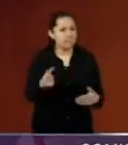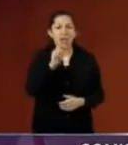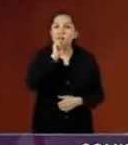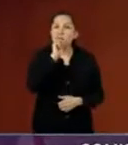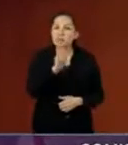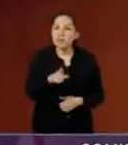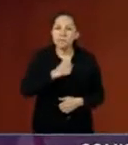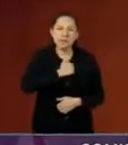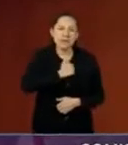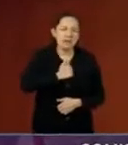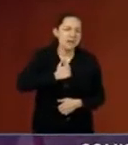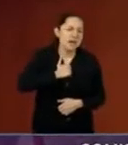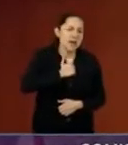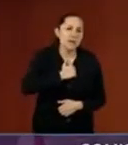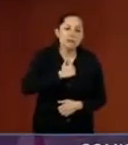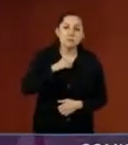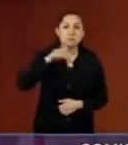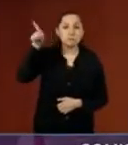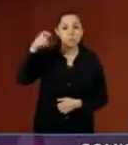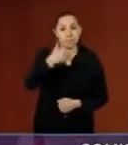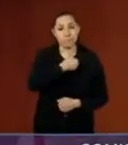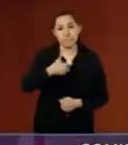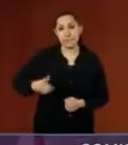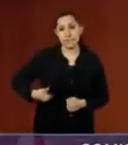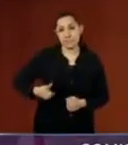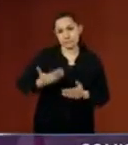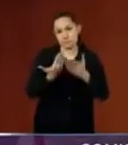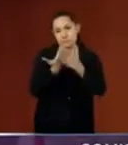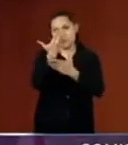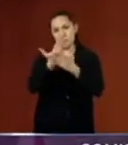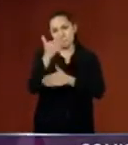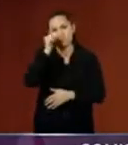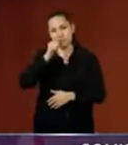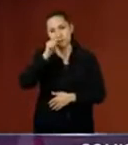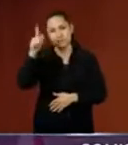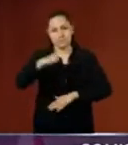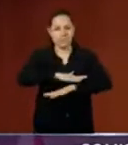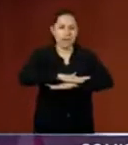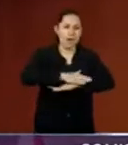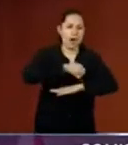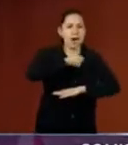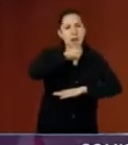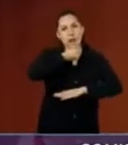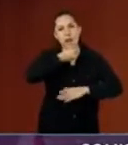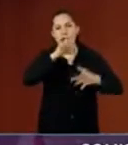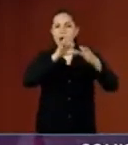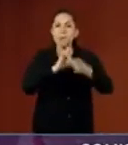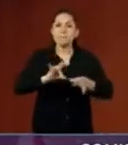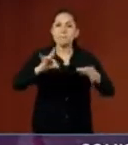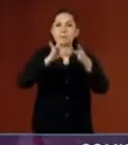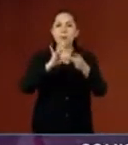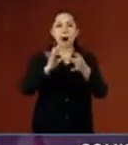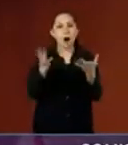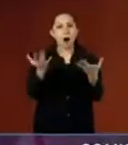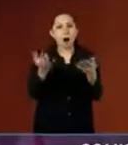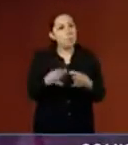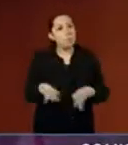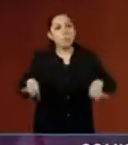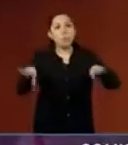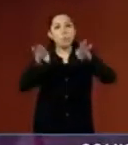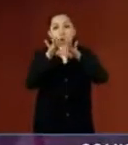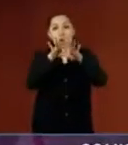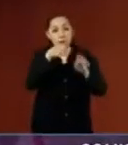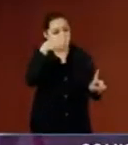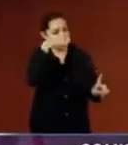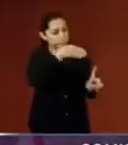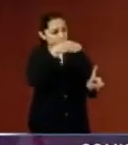mañanero, dé a conocer que es más importante el proceso electoral y conseguir sus